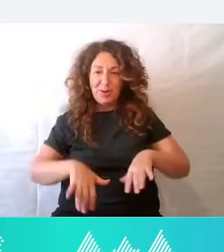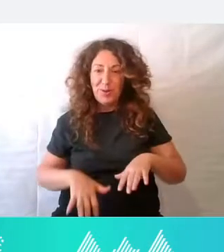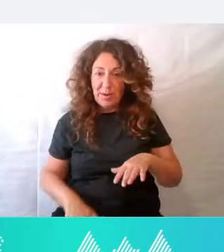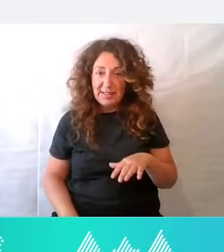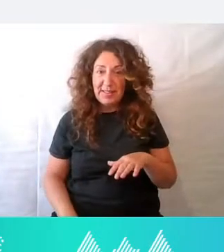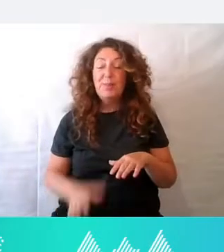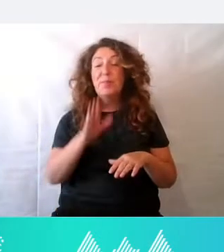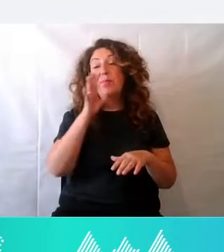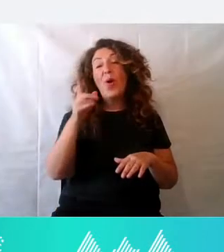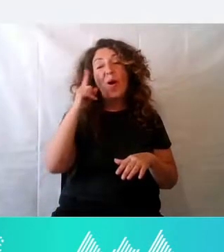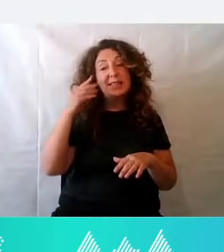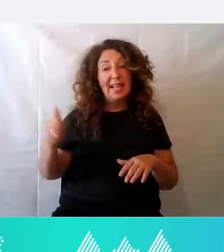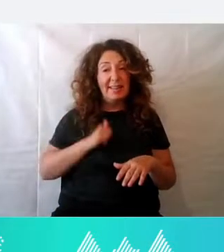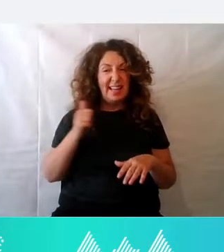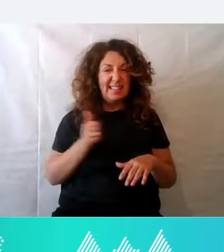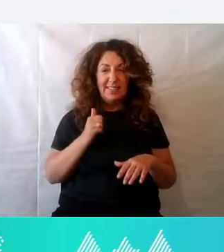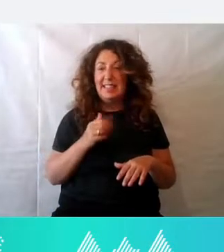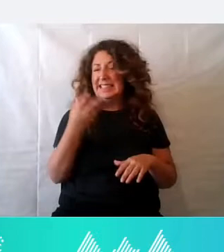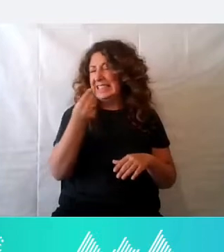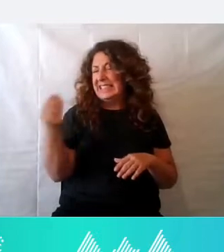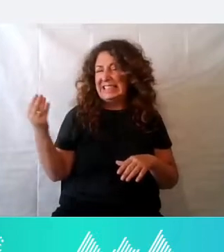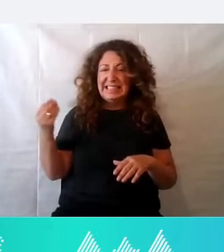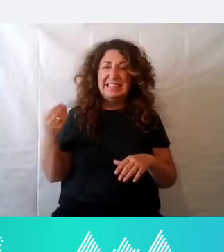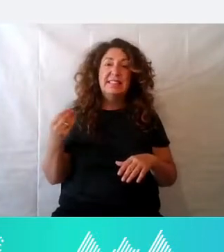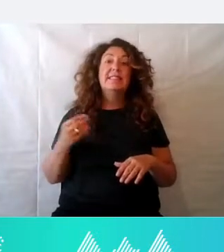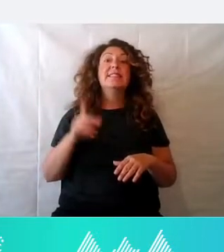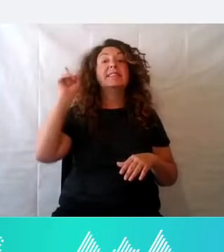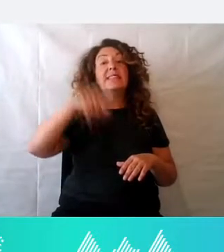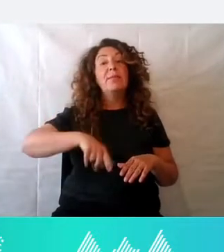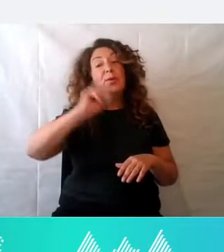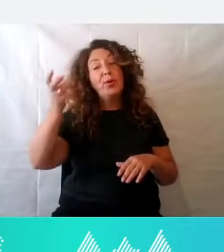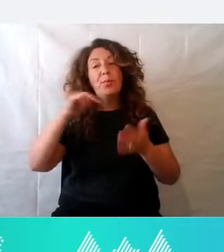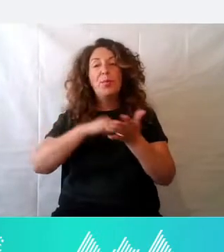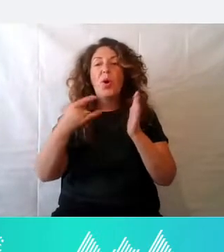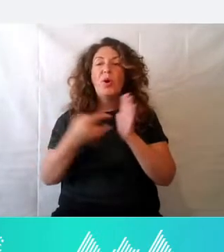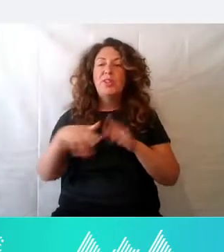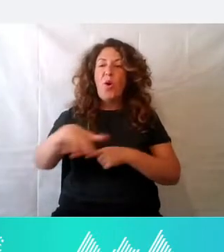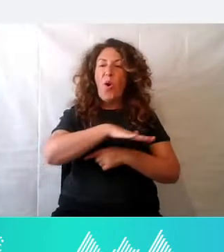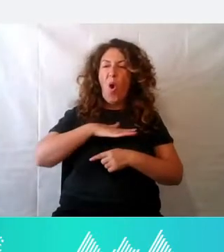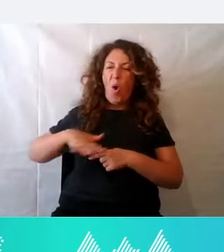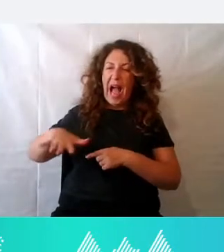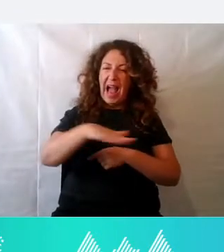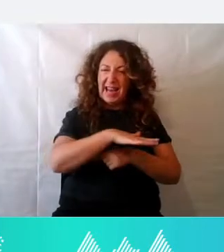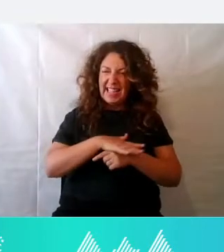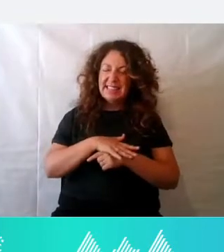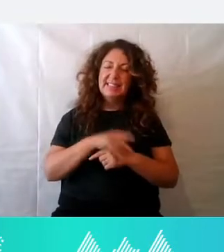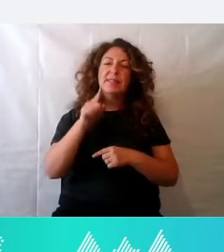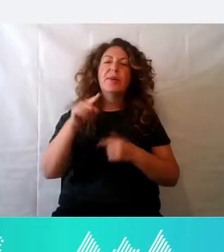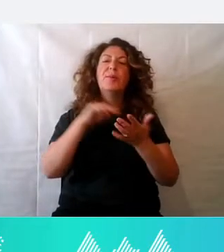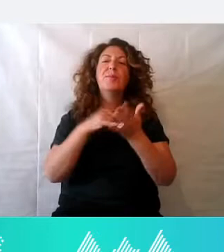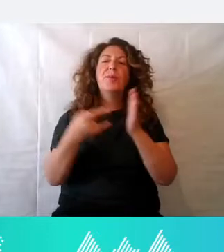y muchas capacidades y luego por otro lado los proyectos locales que es al que tú apuntas son proyectos